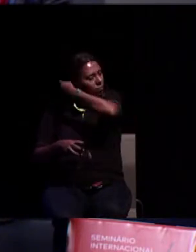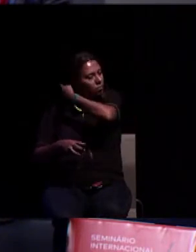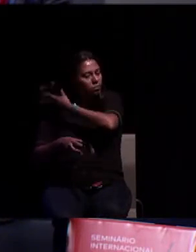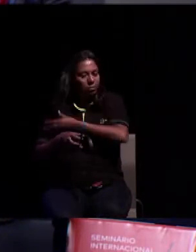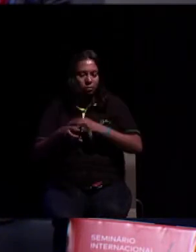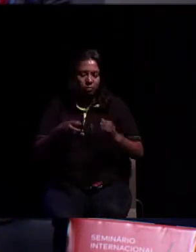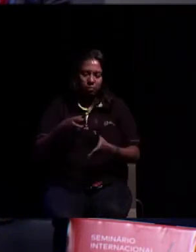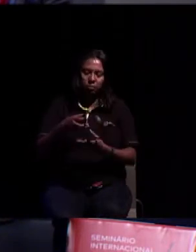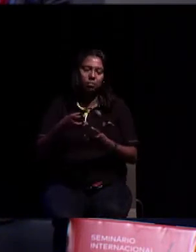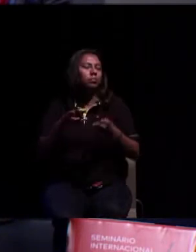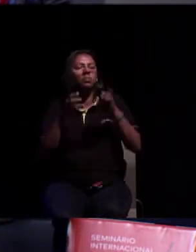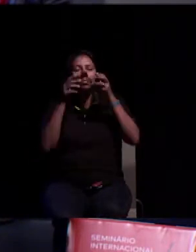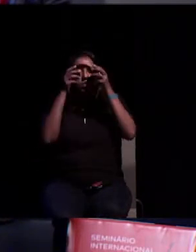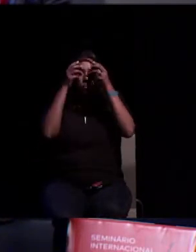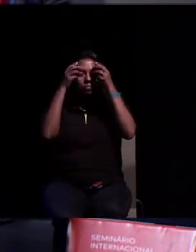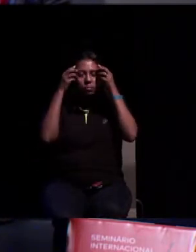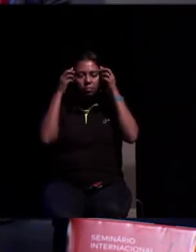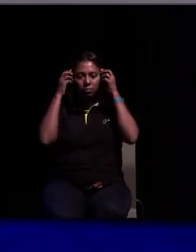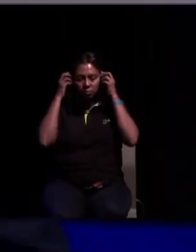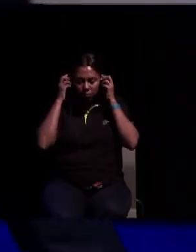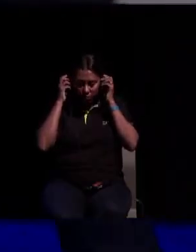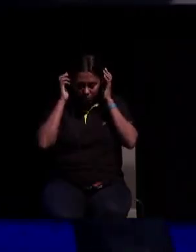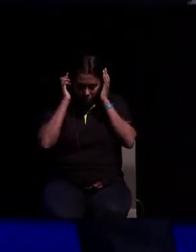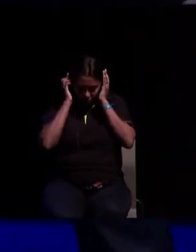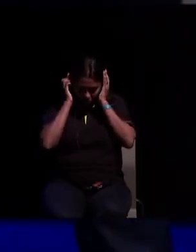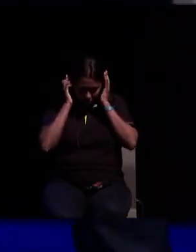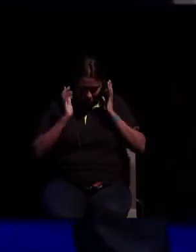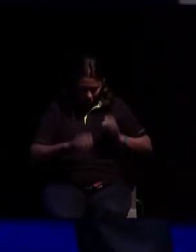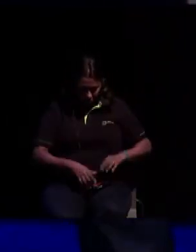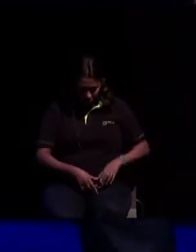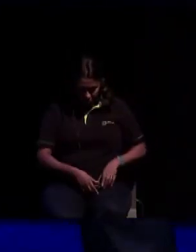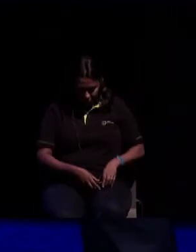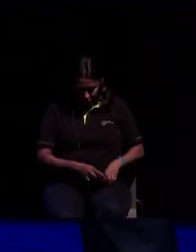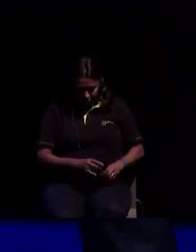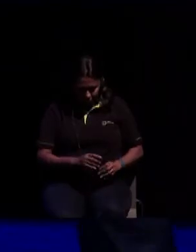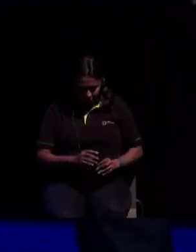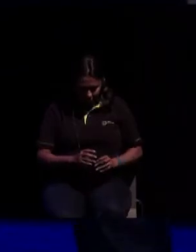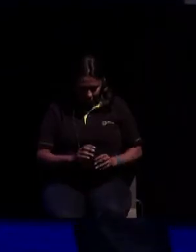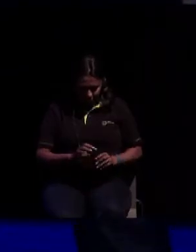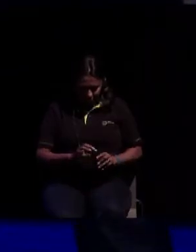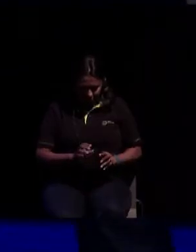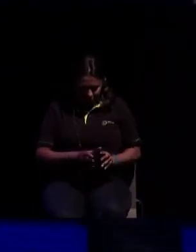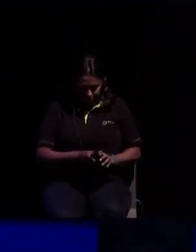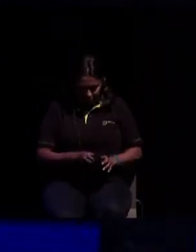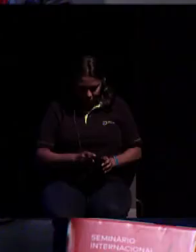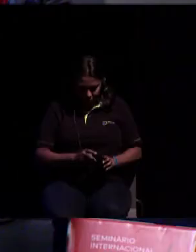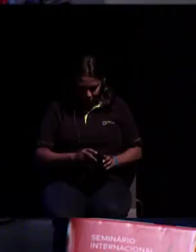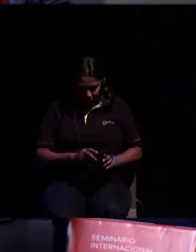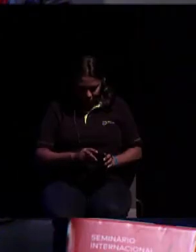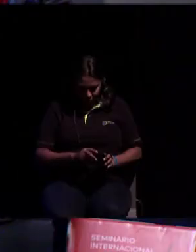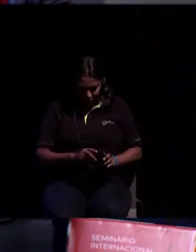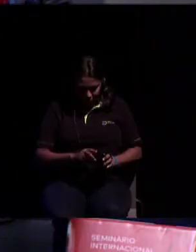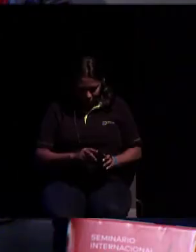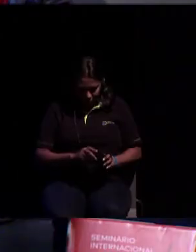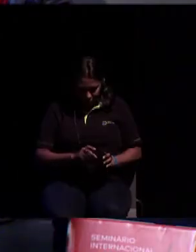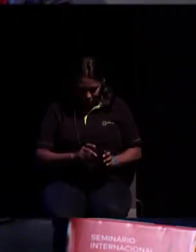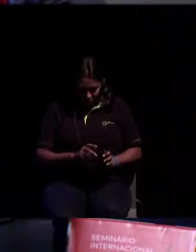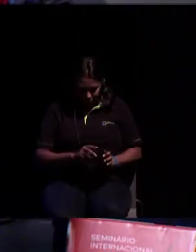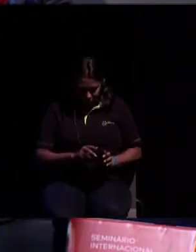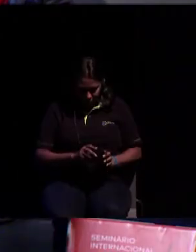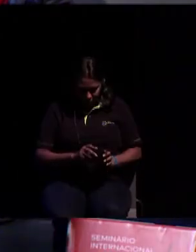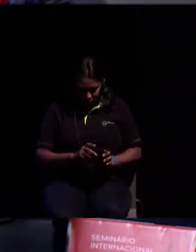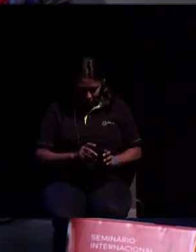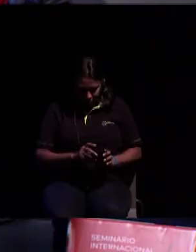Okay. Could you repeat that question for me? Bueno, decía yo que